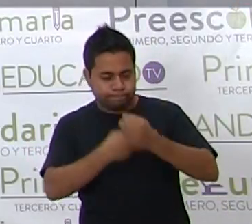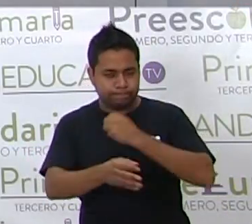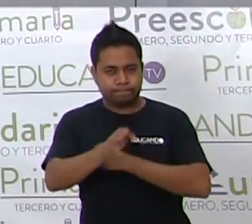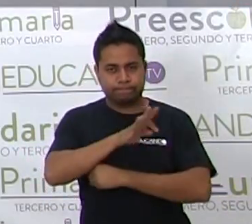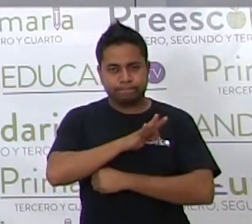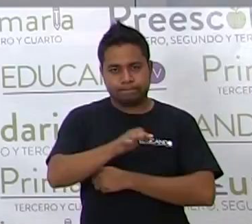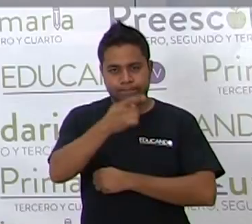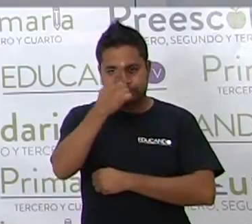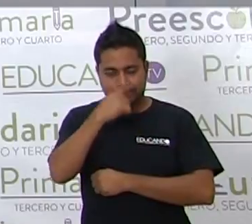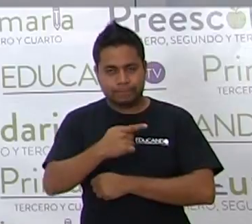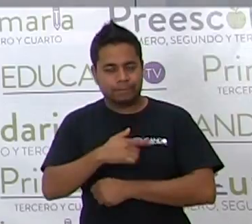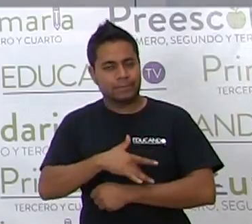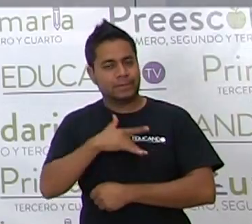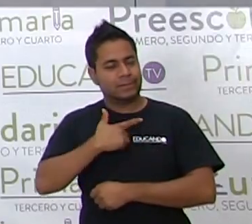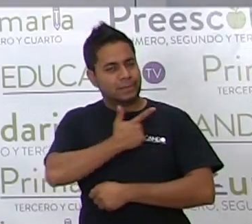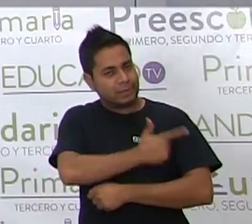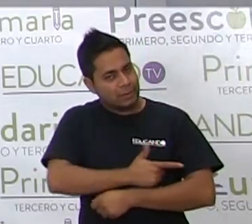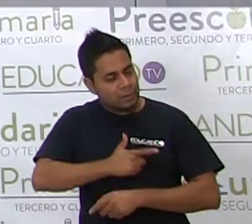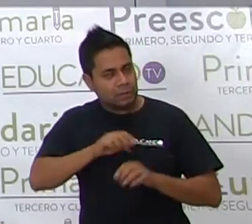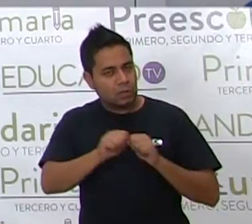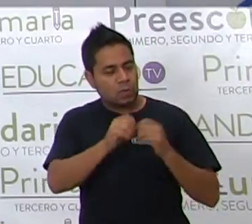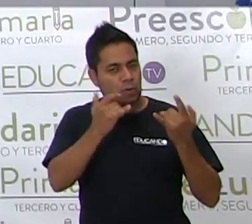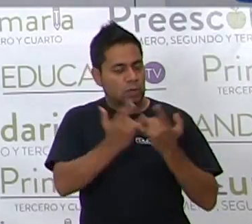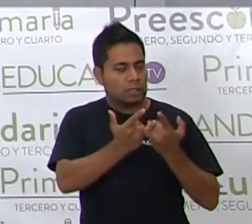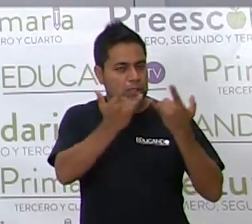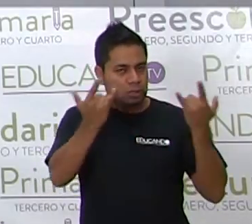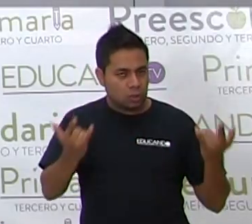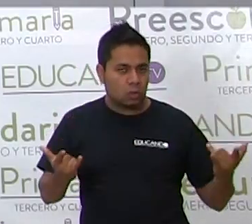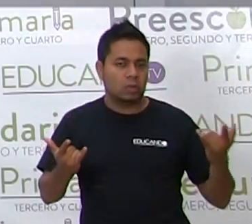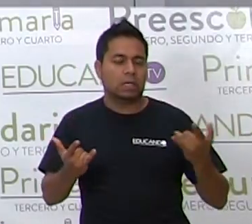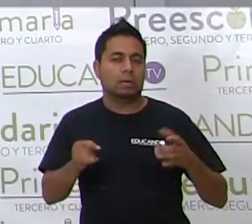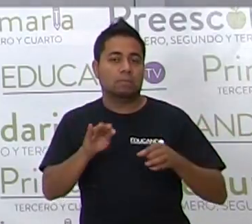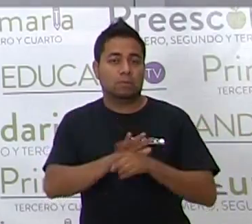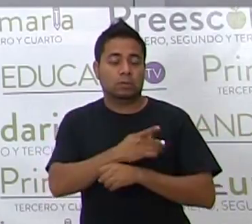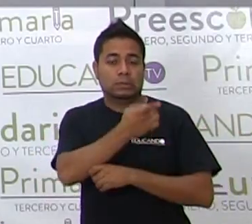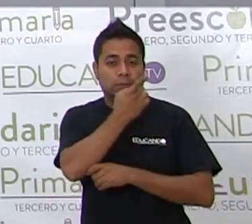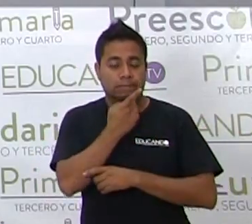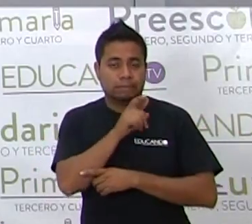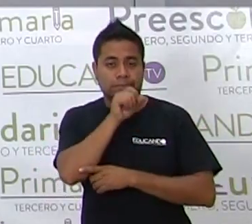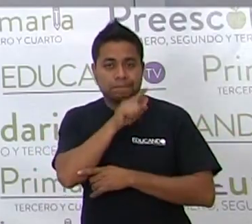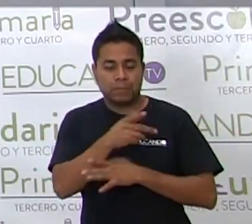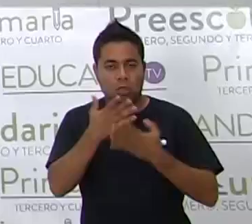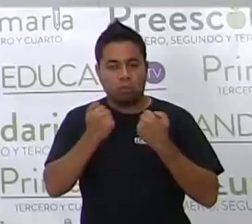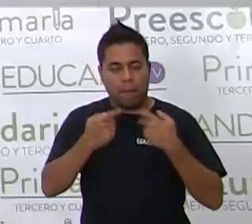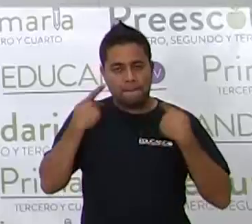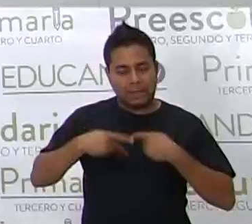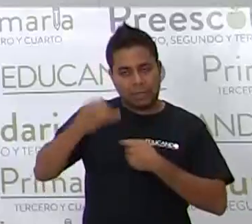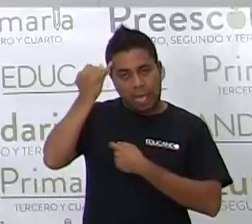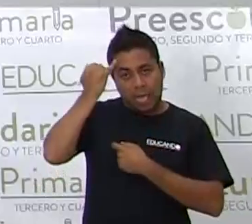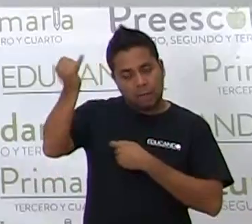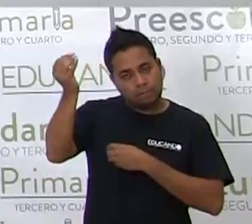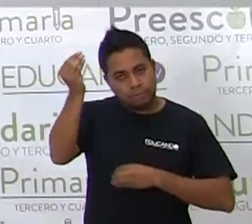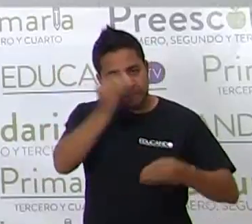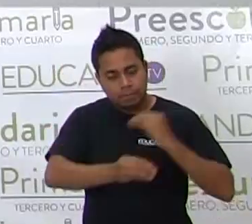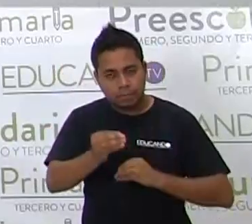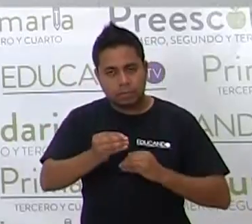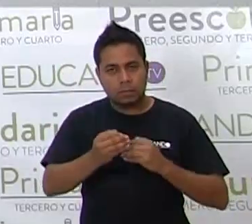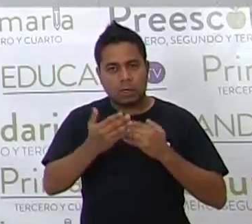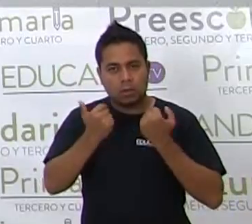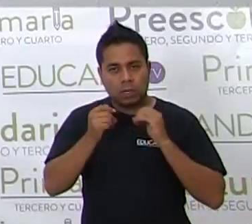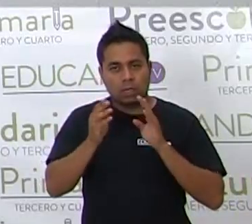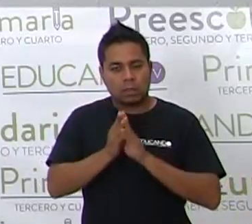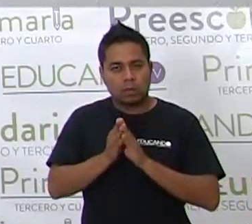va a gustar de las leyendas, porque también nos dice que no va a tener autor ni se va a transmitir de